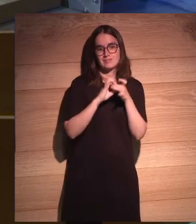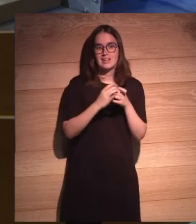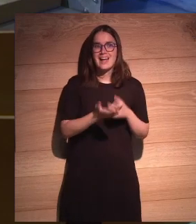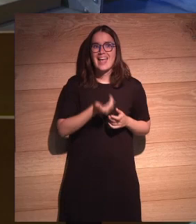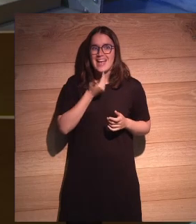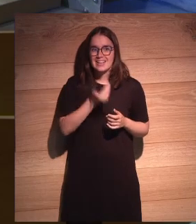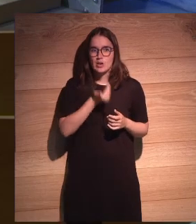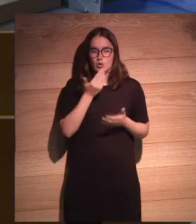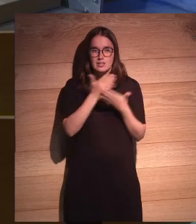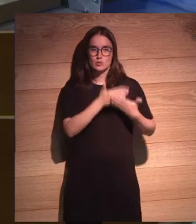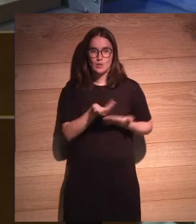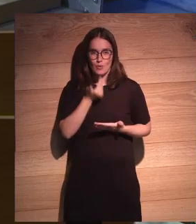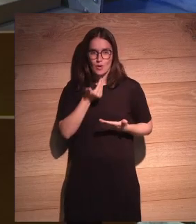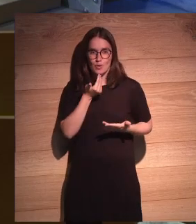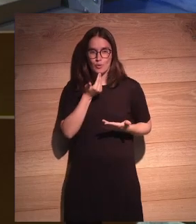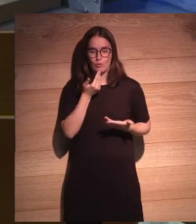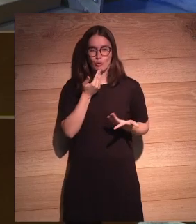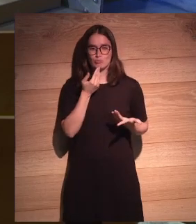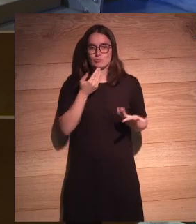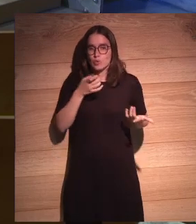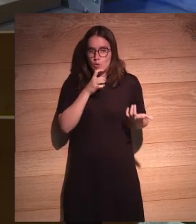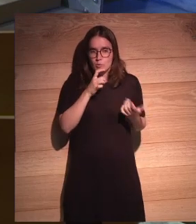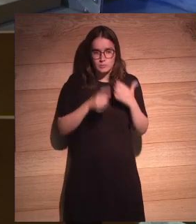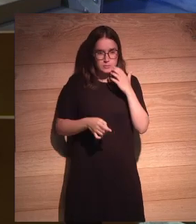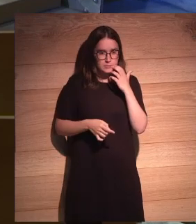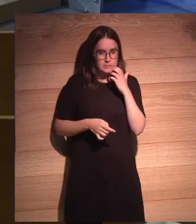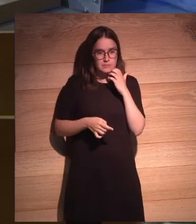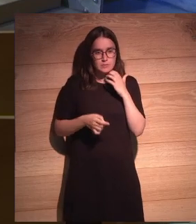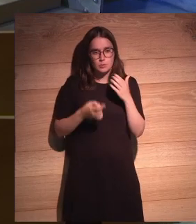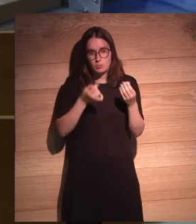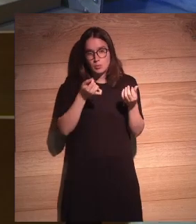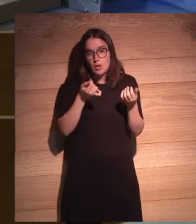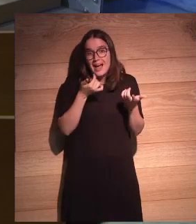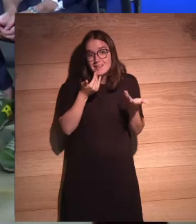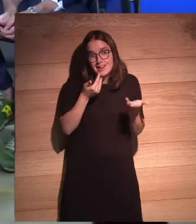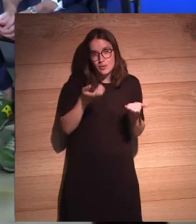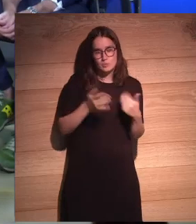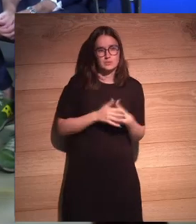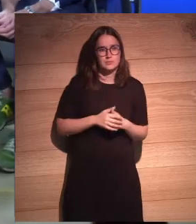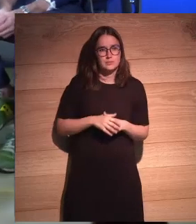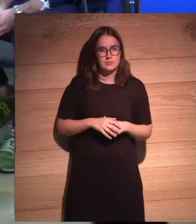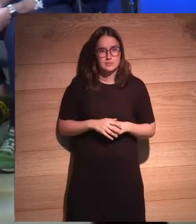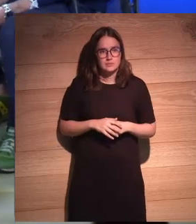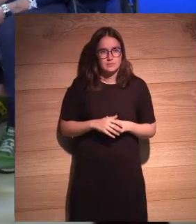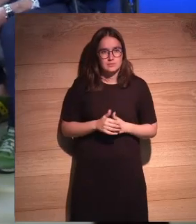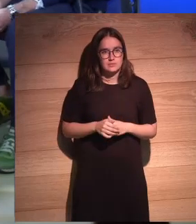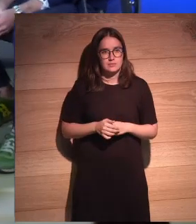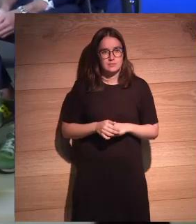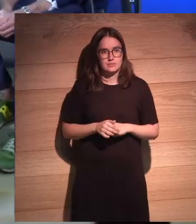¿Hay algo? ¿Se ha estudiado algo? ¿Se contempla algo? Un poquito de luz. Sí.